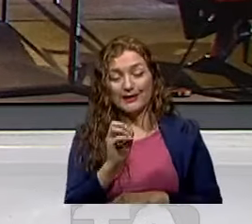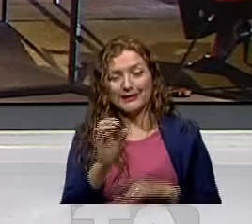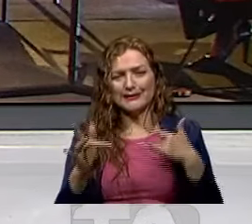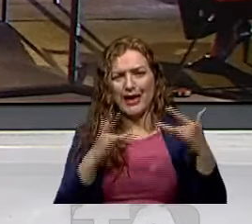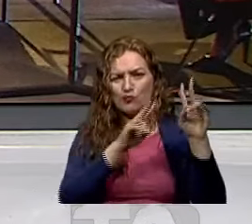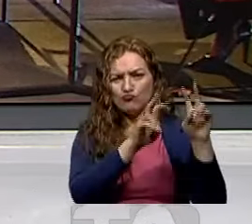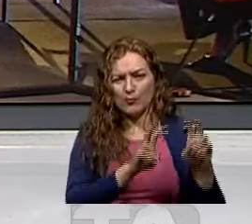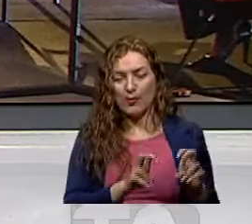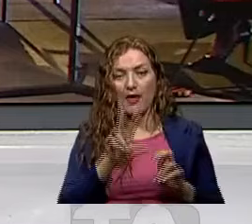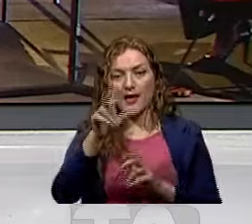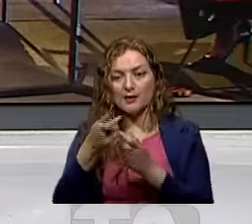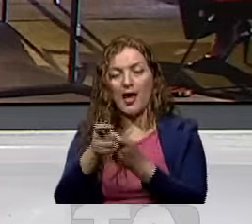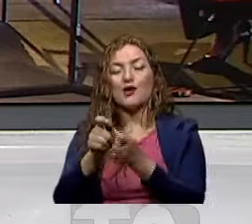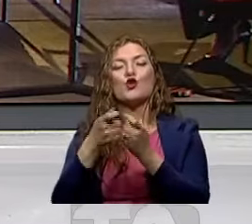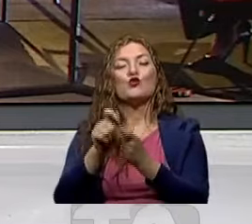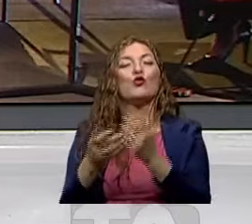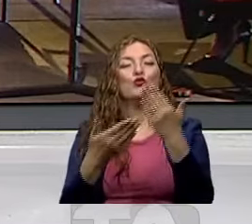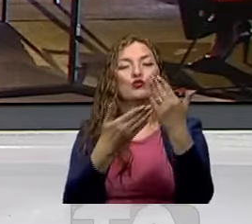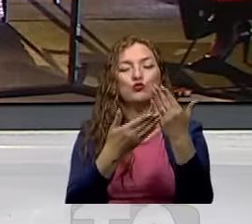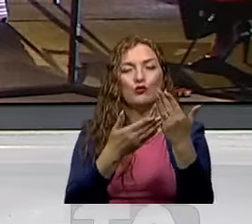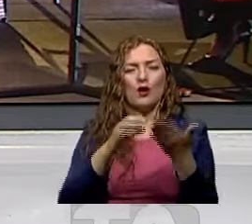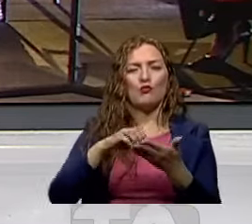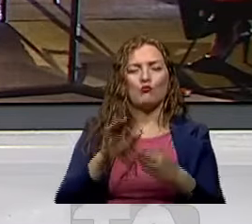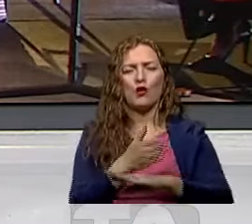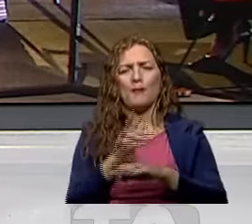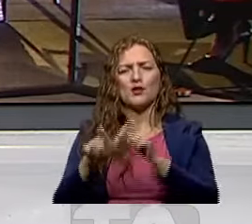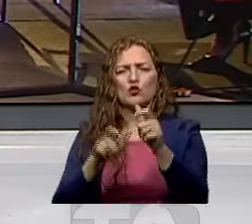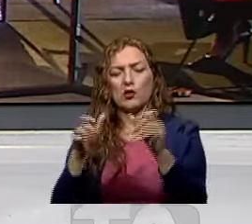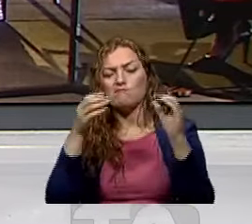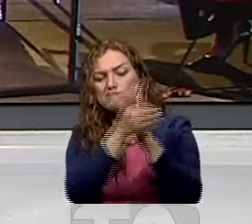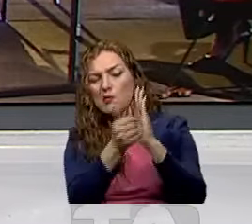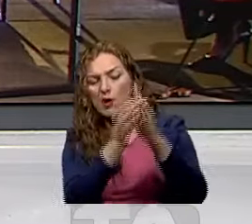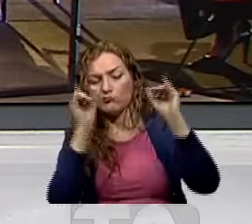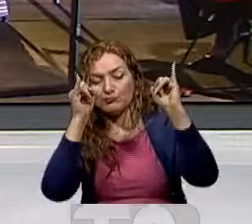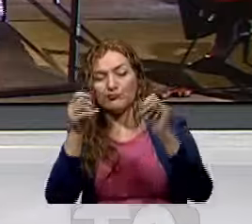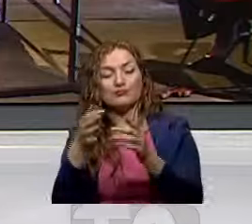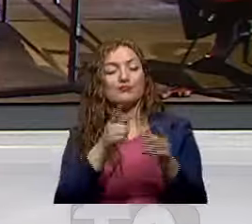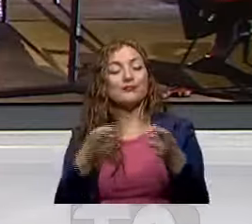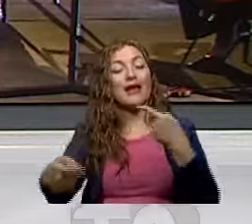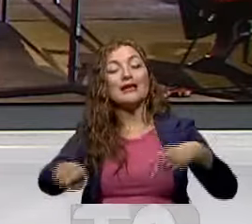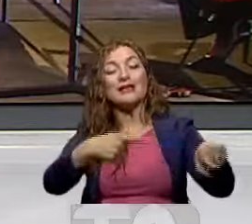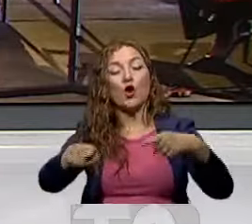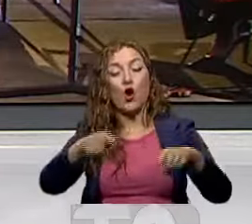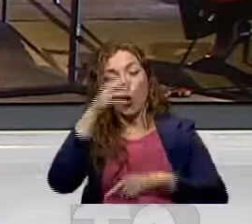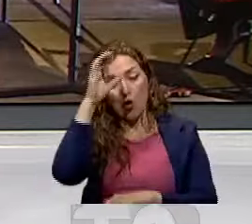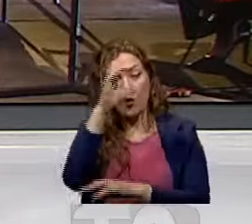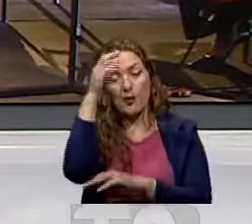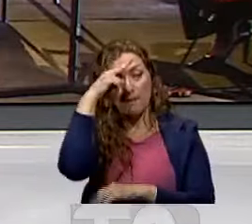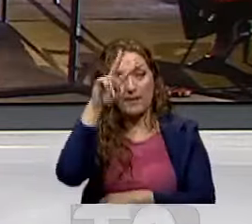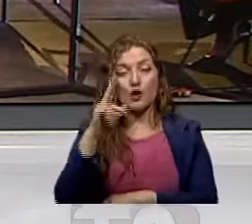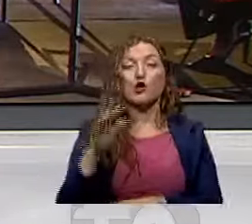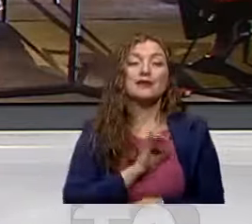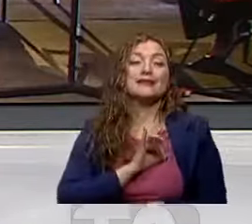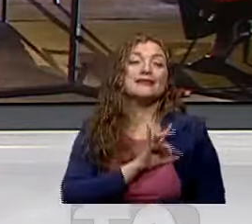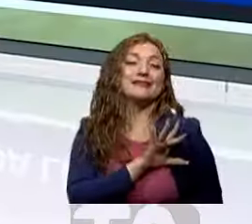y 3 talleres. El evento contará con coreógrafos de Colombia, México, Chile y Brasil. El evento